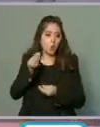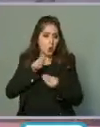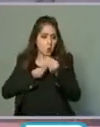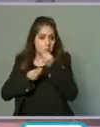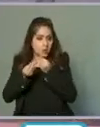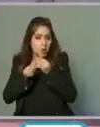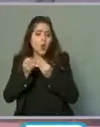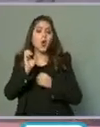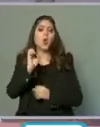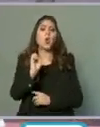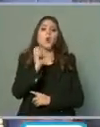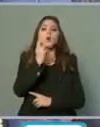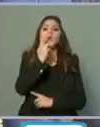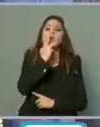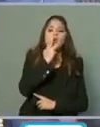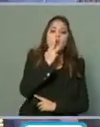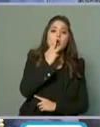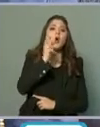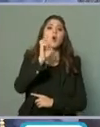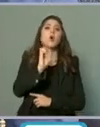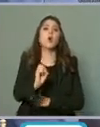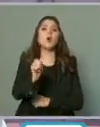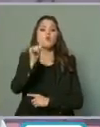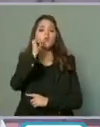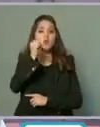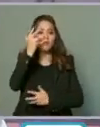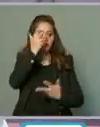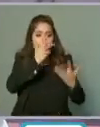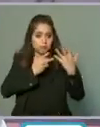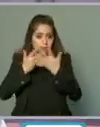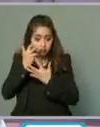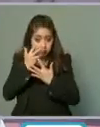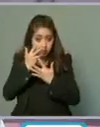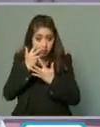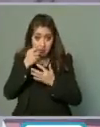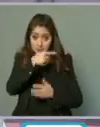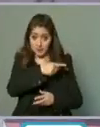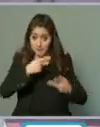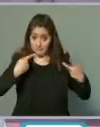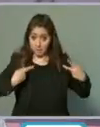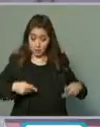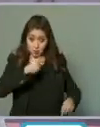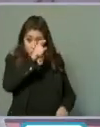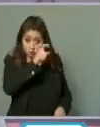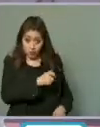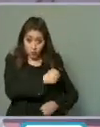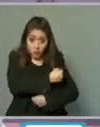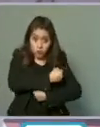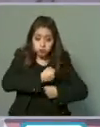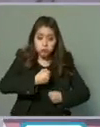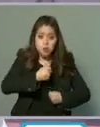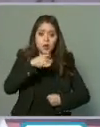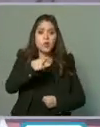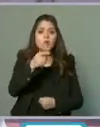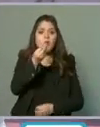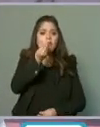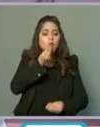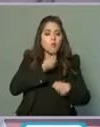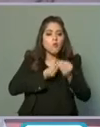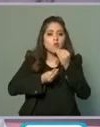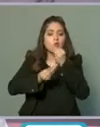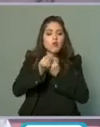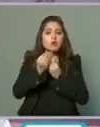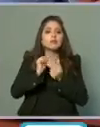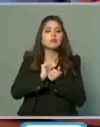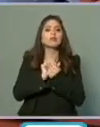o bebiendo, ¿no? Las personas obesas frecuentemente a través de la comida es como logran calmar su